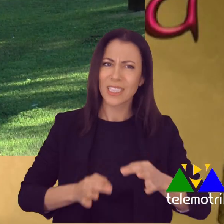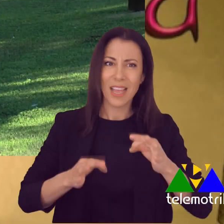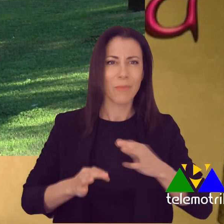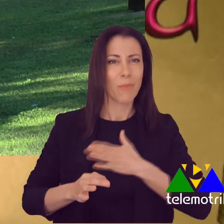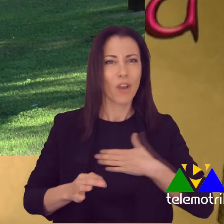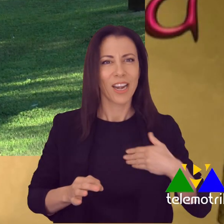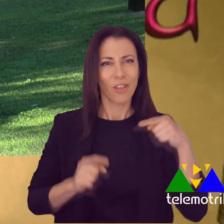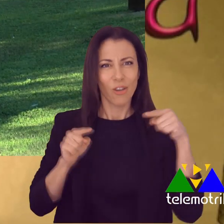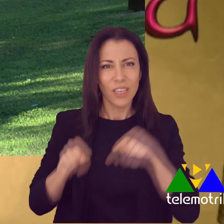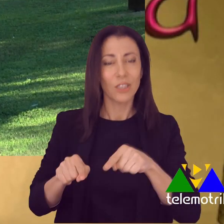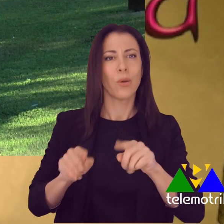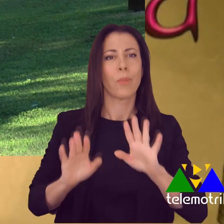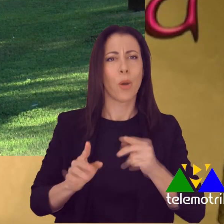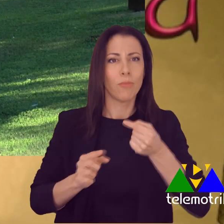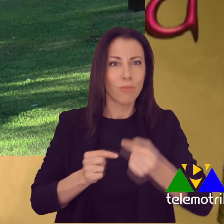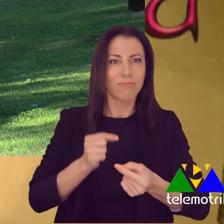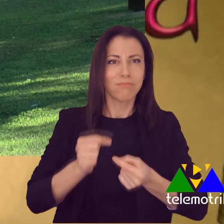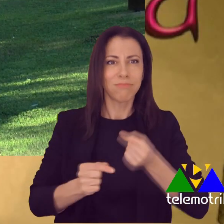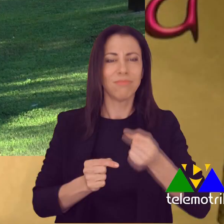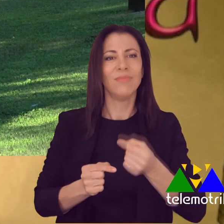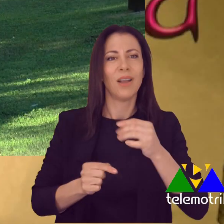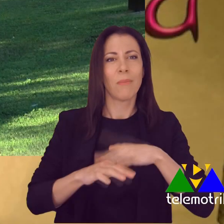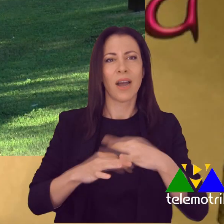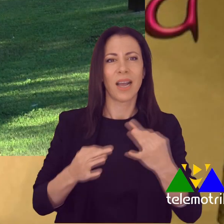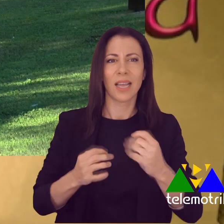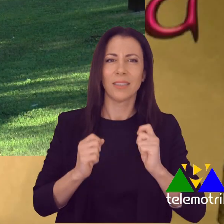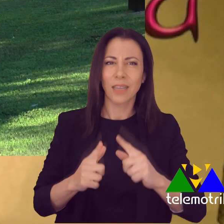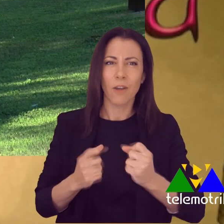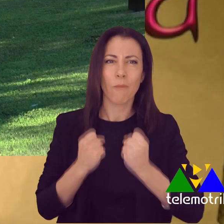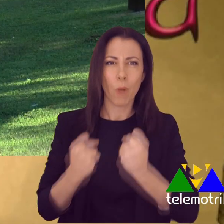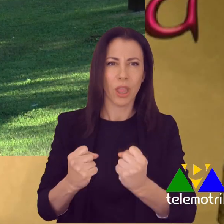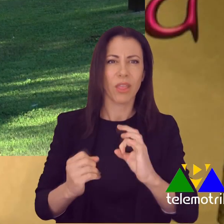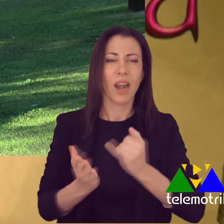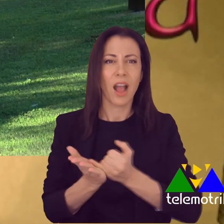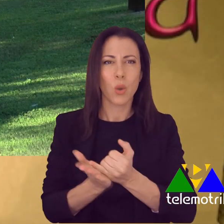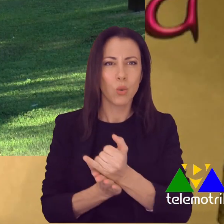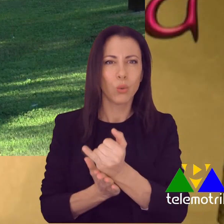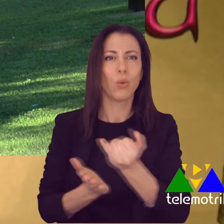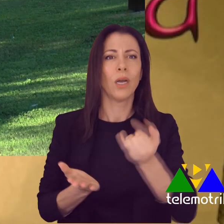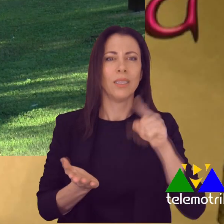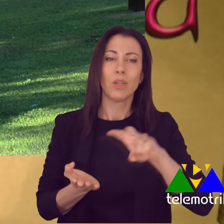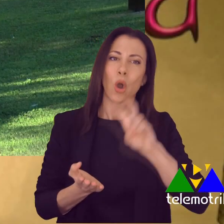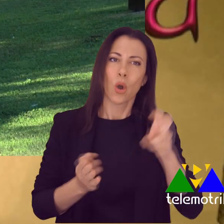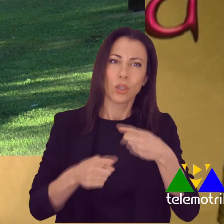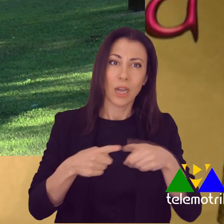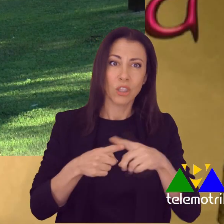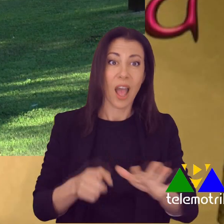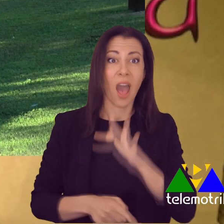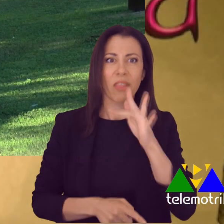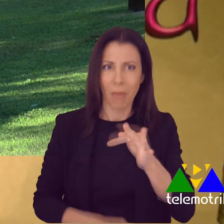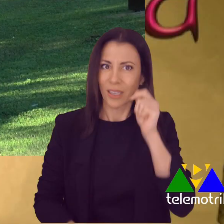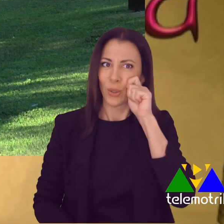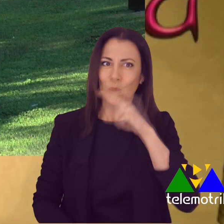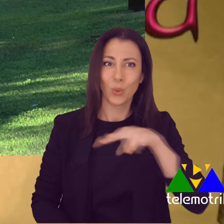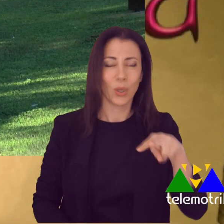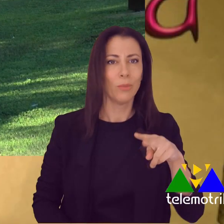verdad que siempre hemos estado ahí cabalgando entre potenciar la agricultura, potenciar otras cosas, además del turismo. Lo hemos querido